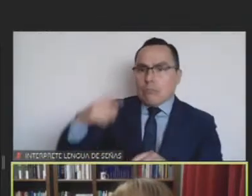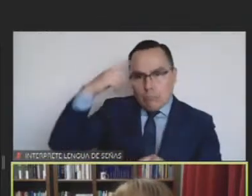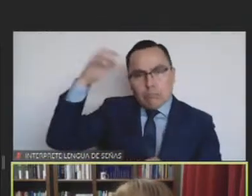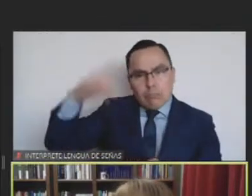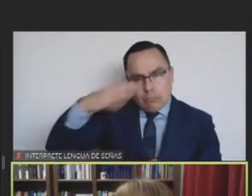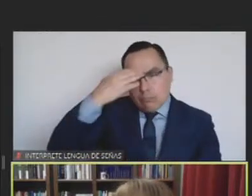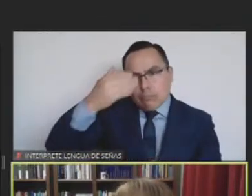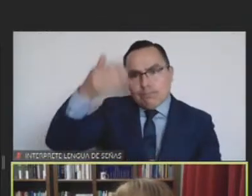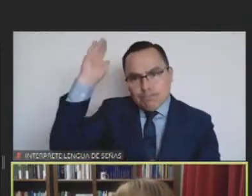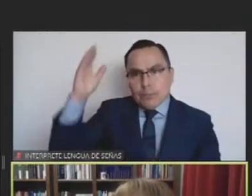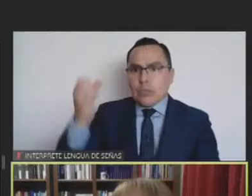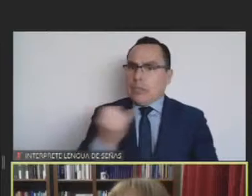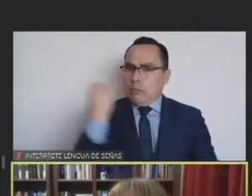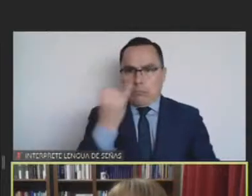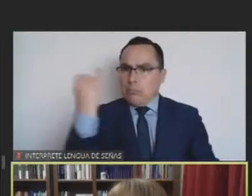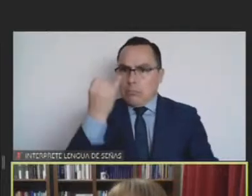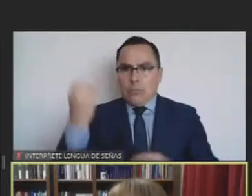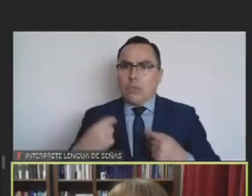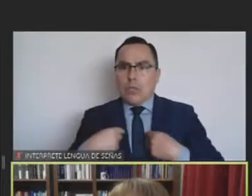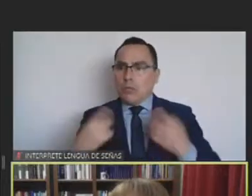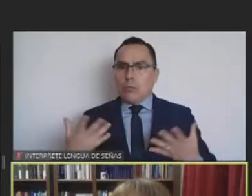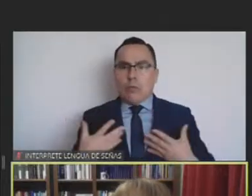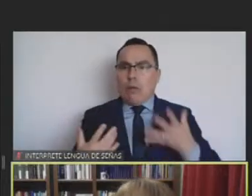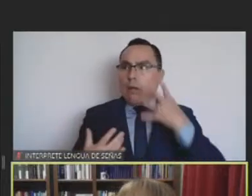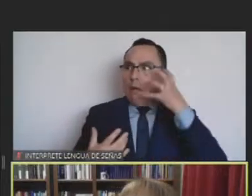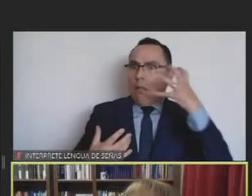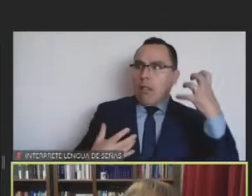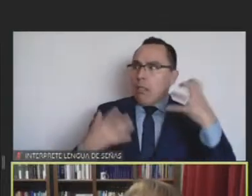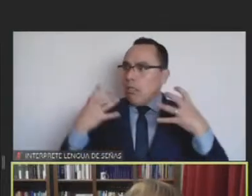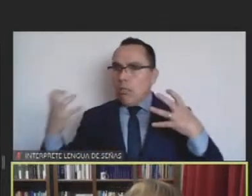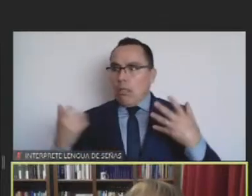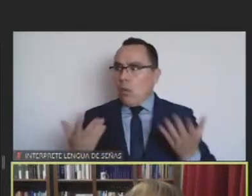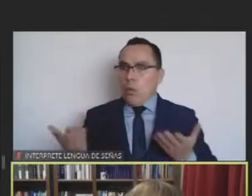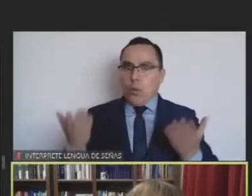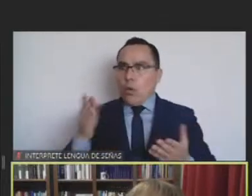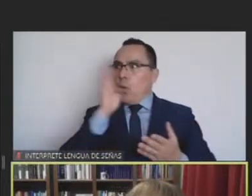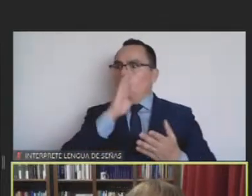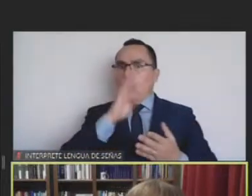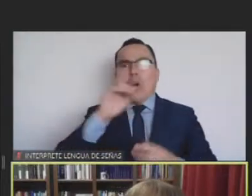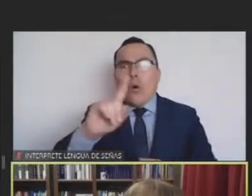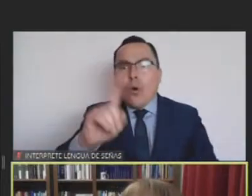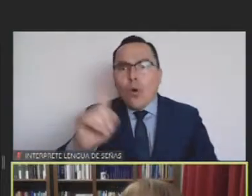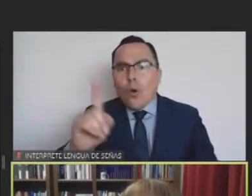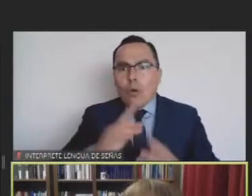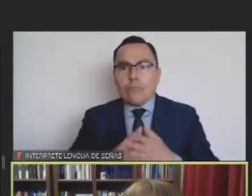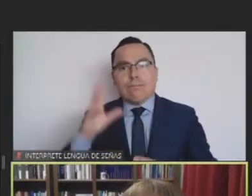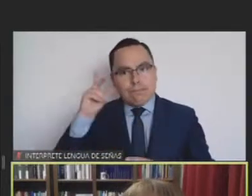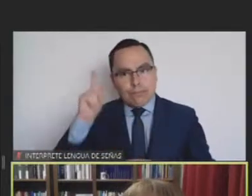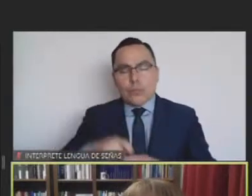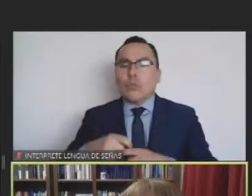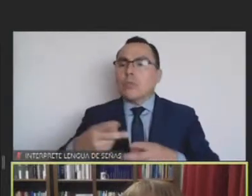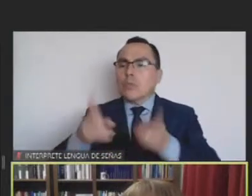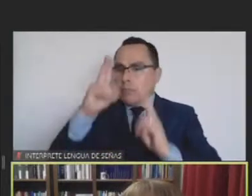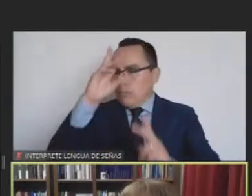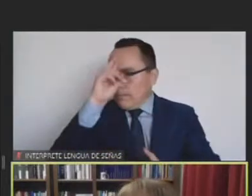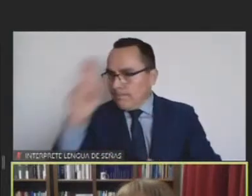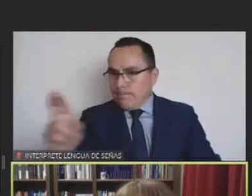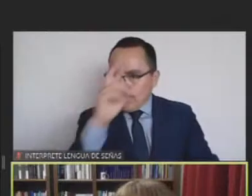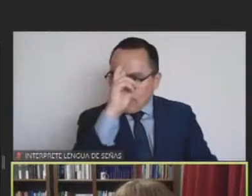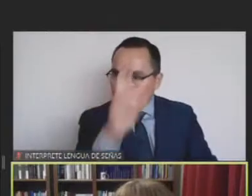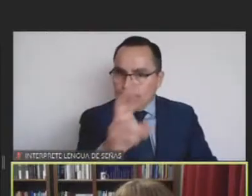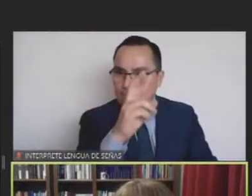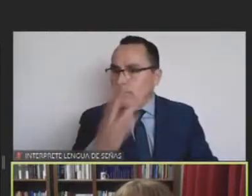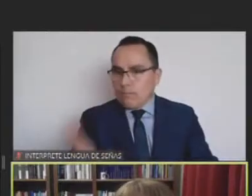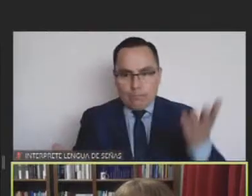de ser independientes e imparciales, y en consecuencia que están respetando los derechos de las personas y cumpliendo efectivamente